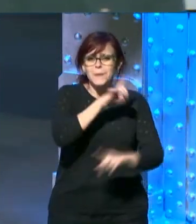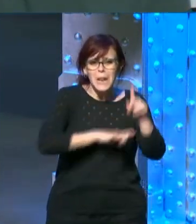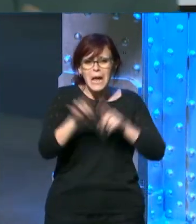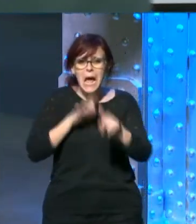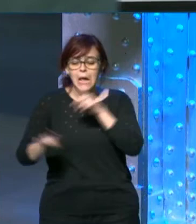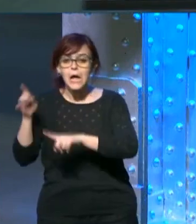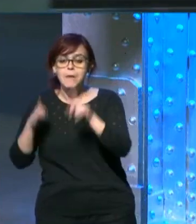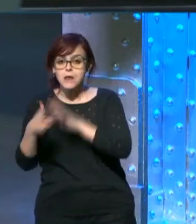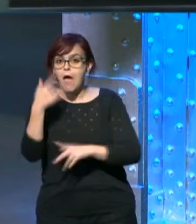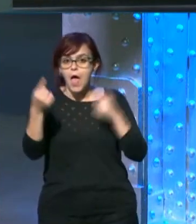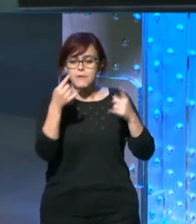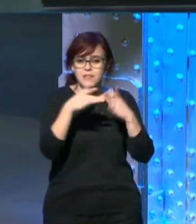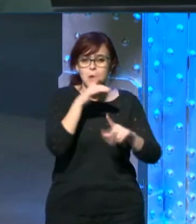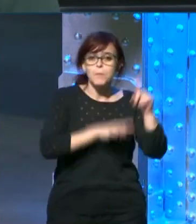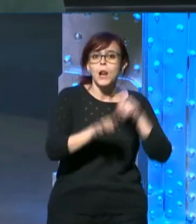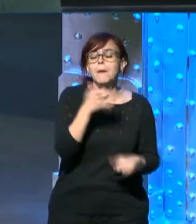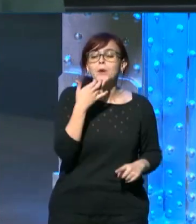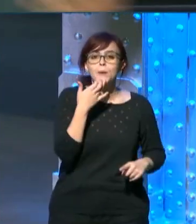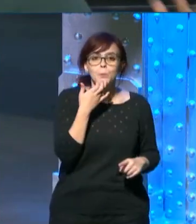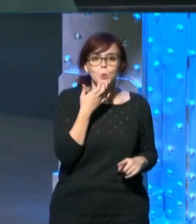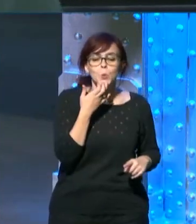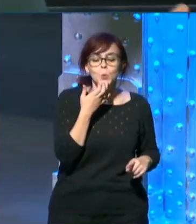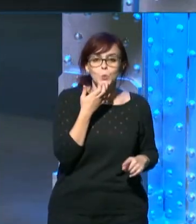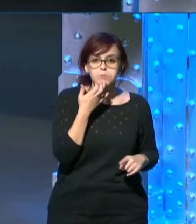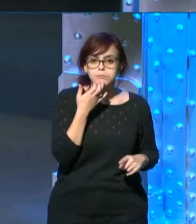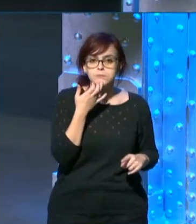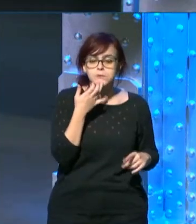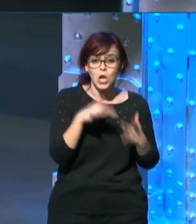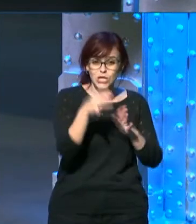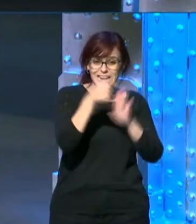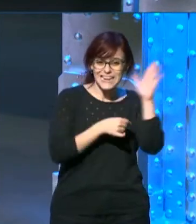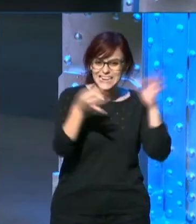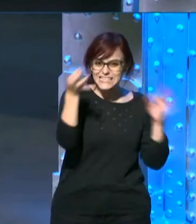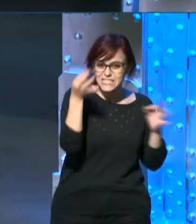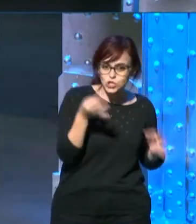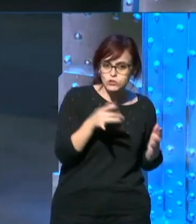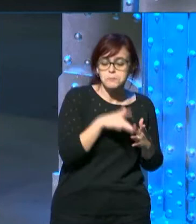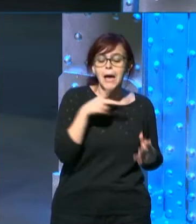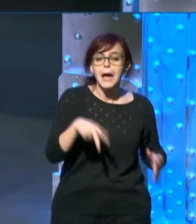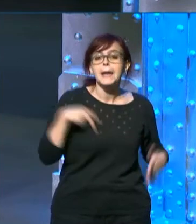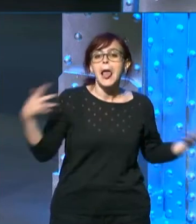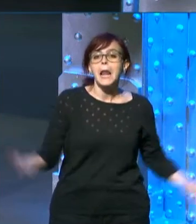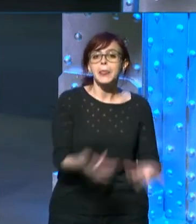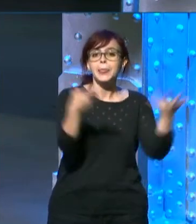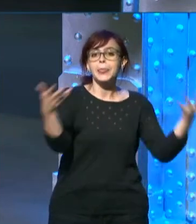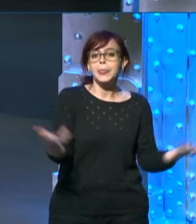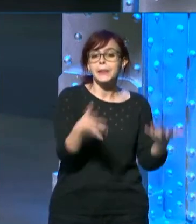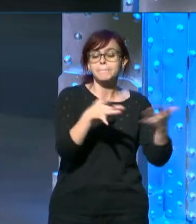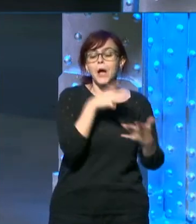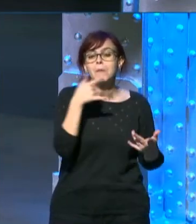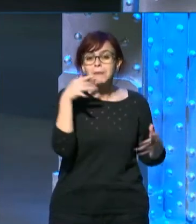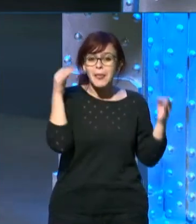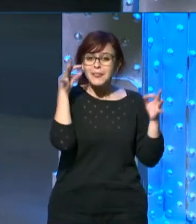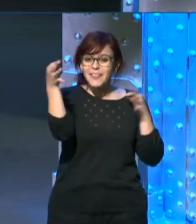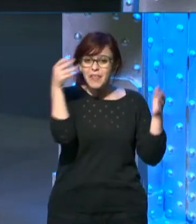¿Qué tenía? Problemas, por ejemplo, sobre que los requisitos eran muy generales, eran muy genéricos, no entraban en